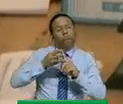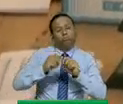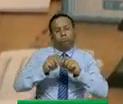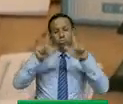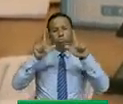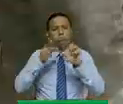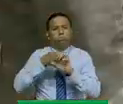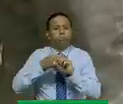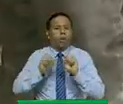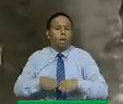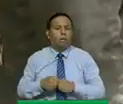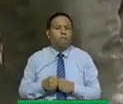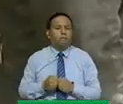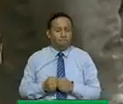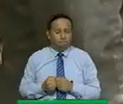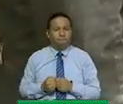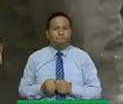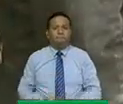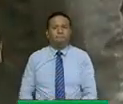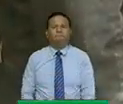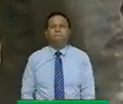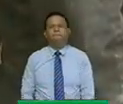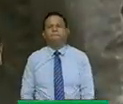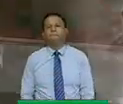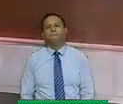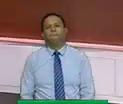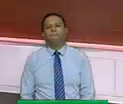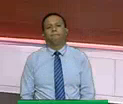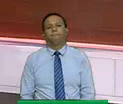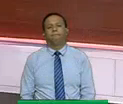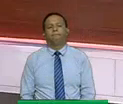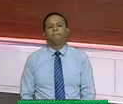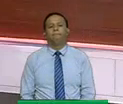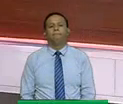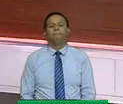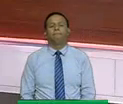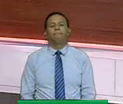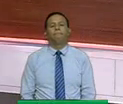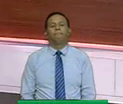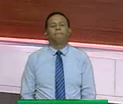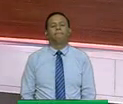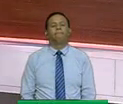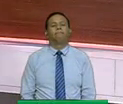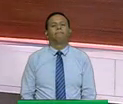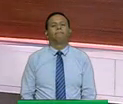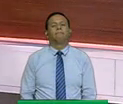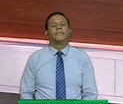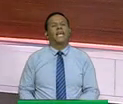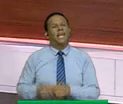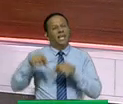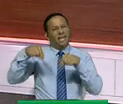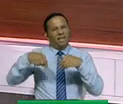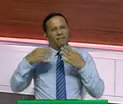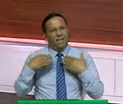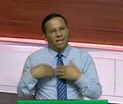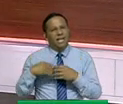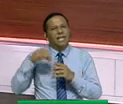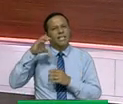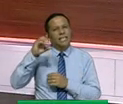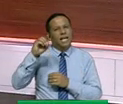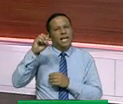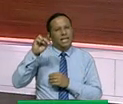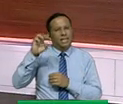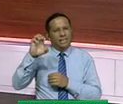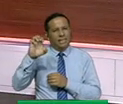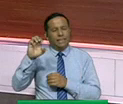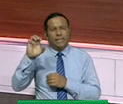proceso. En Quito informó Adriana Rojas. La iniciativa del Centro Ecuatoriano Norteamericano de Microteatro en Inglés